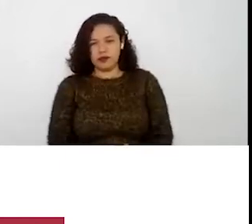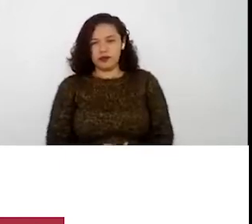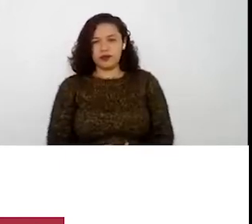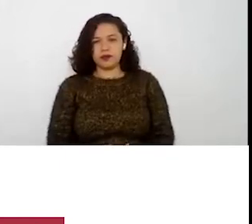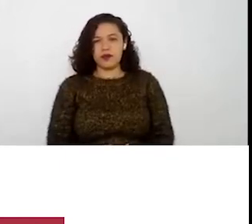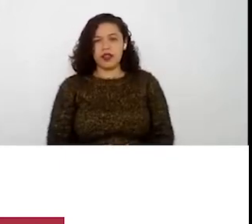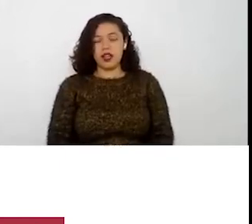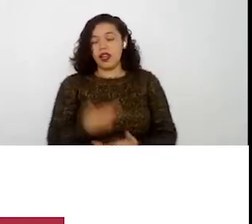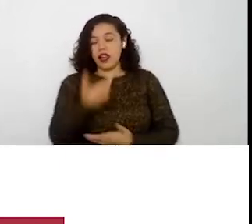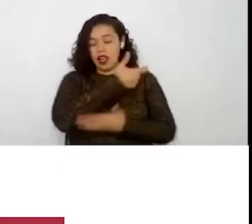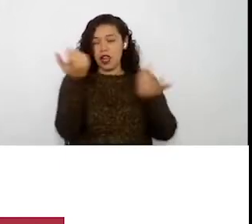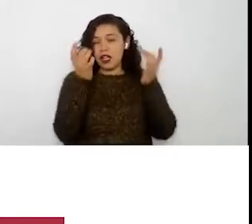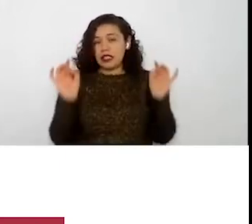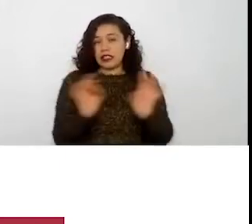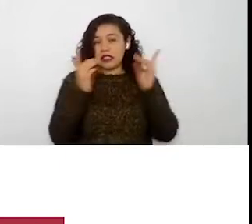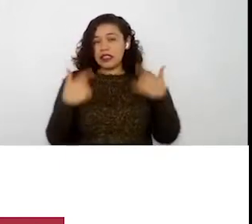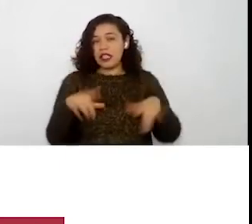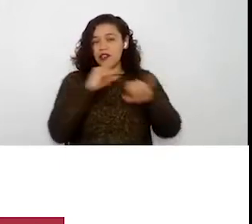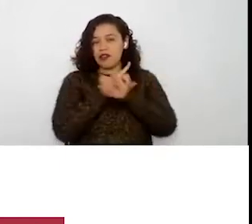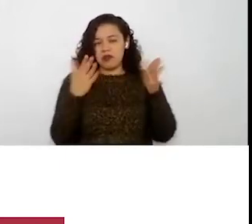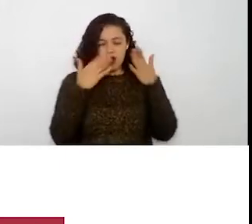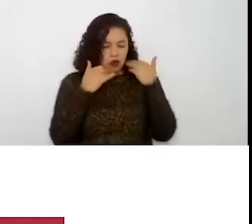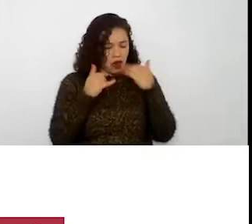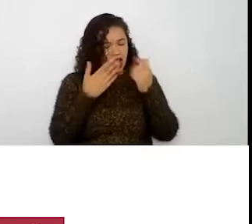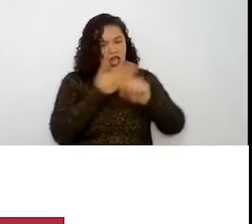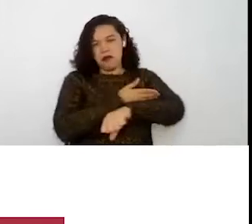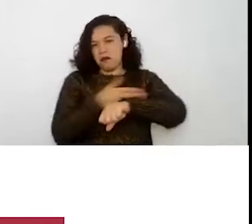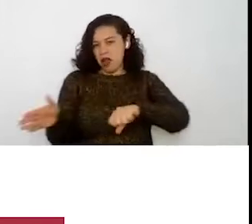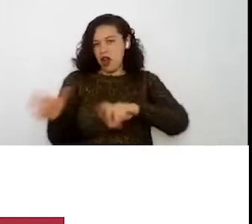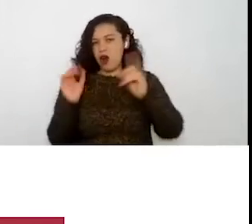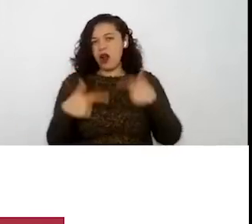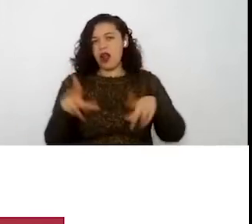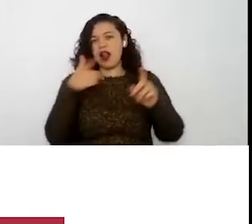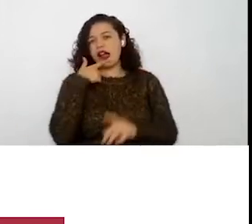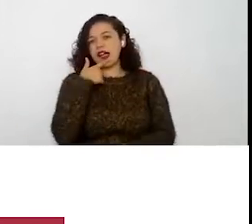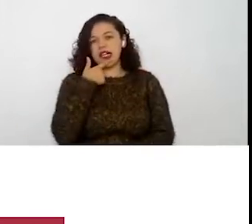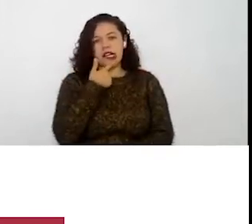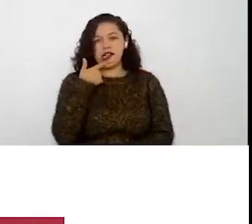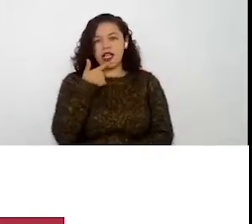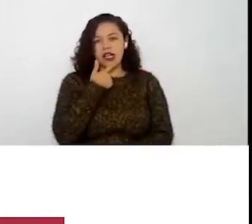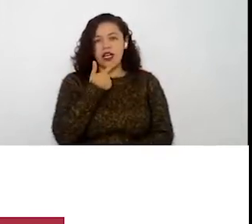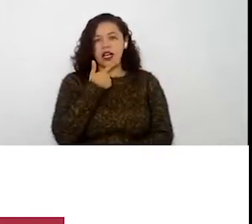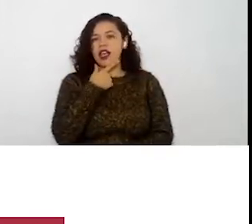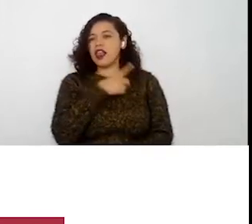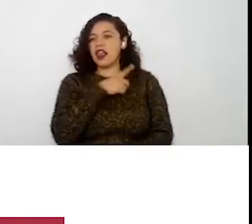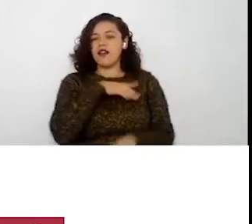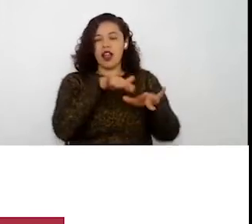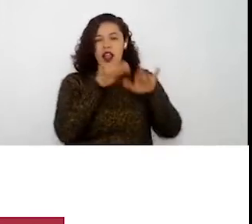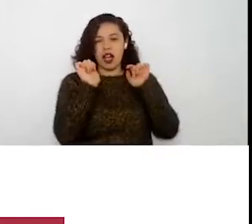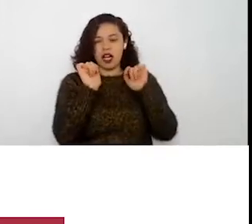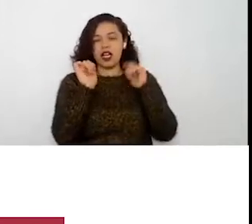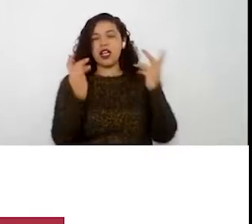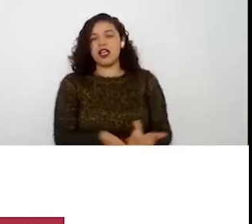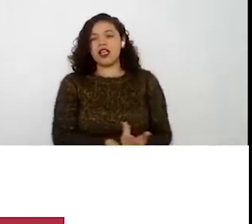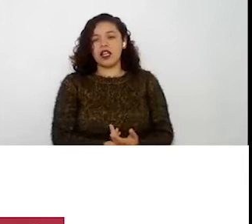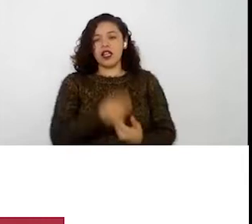cuentas aparecieran sin información en blanco o con una leyenda en inglés se debe salir evolucionando los